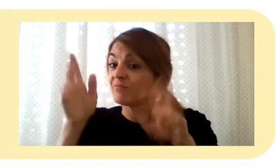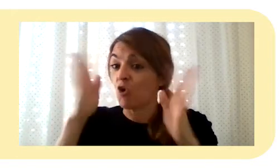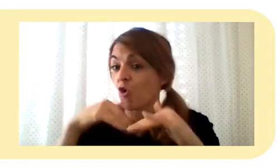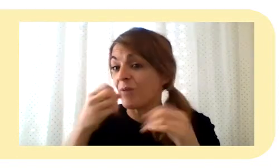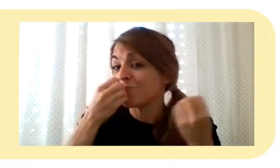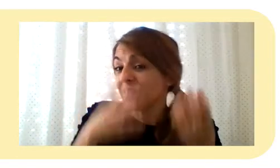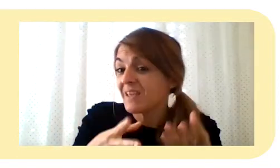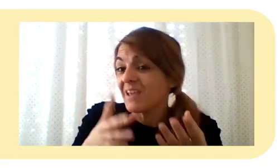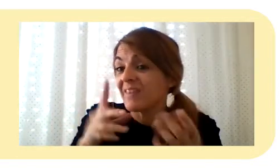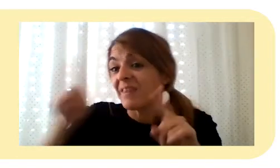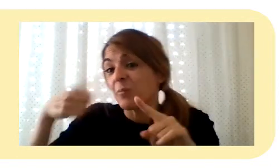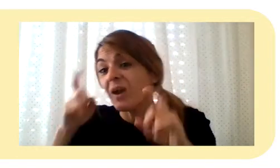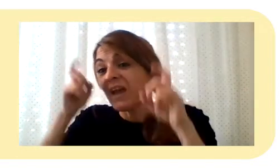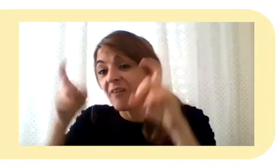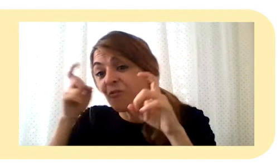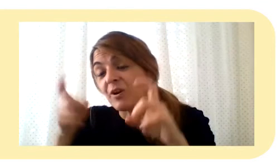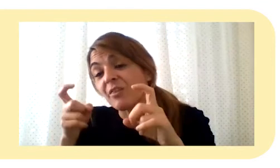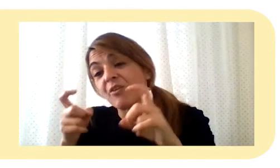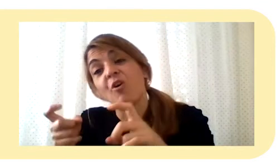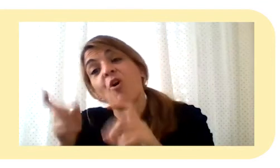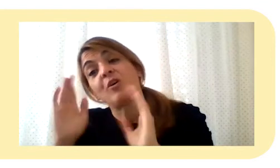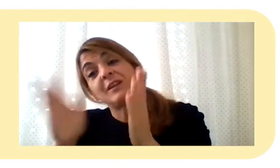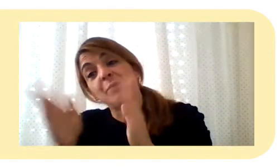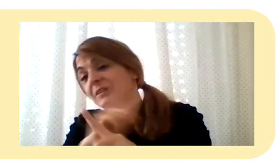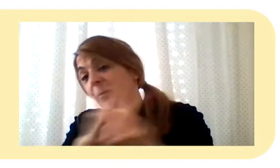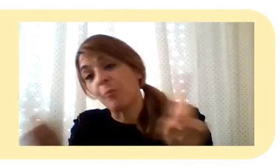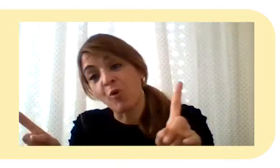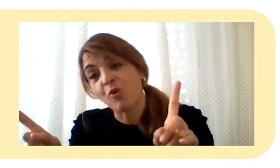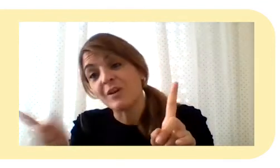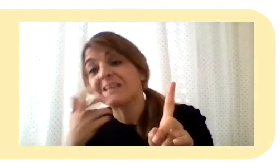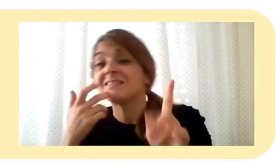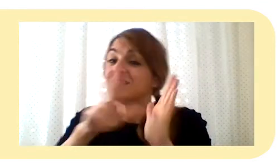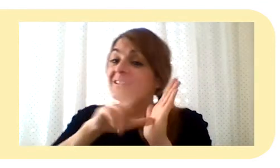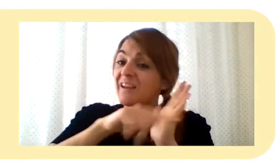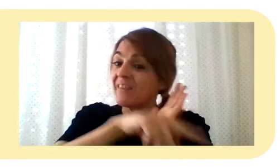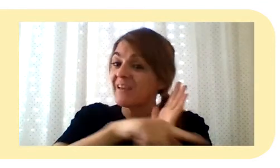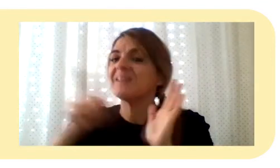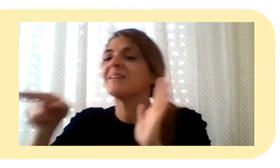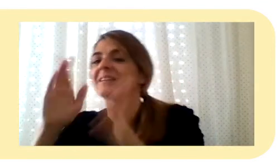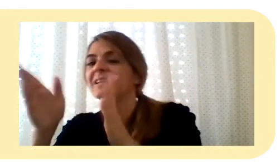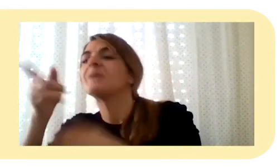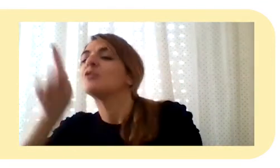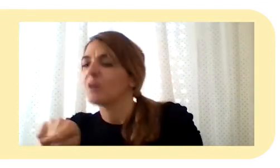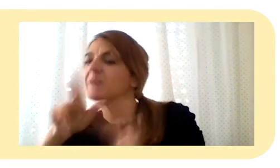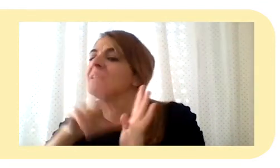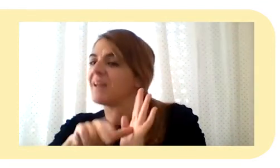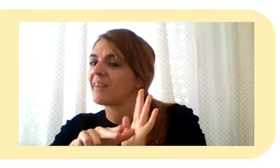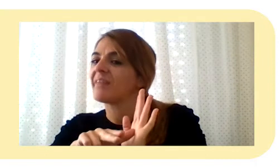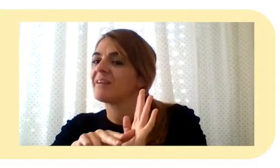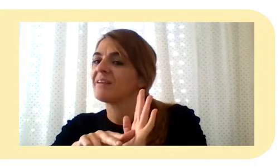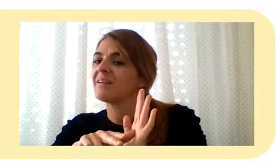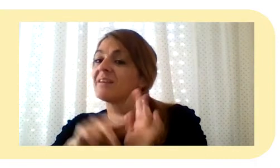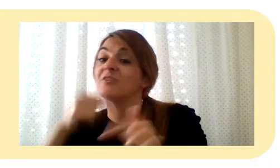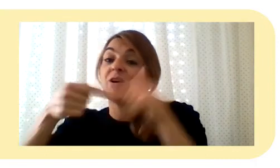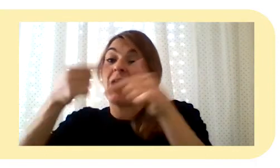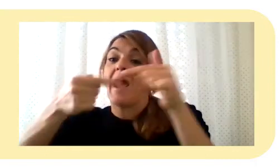hay el esfuerzo terapéutico oportuno. Si el diagnóstico se retrasa, el tratamiento también se retrasa. Es decir, que se produce lo que se llamaría